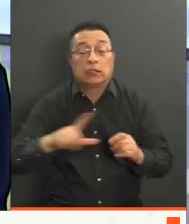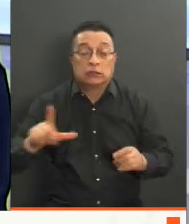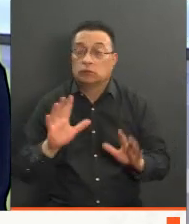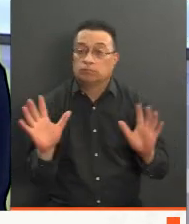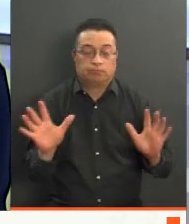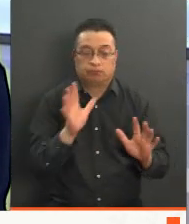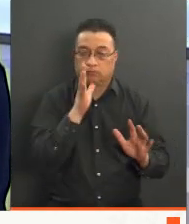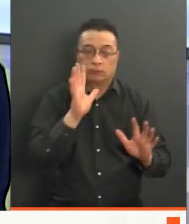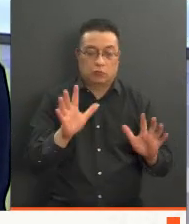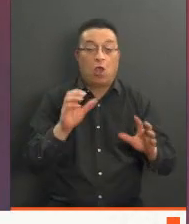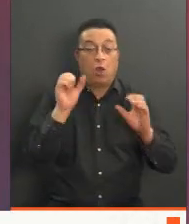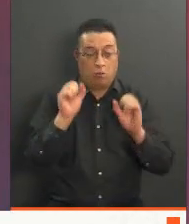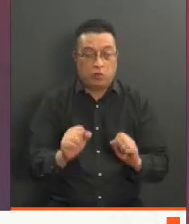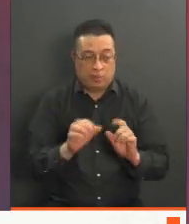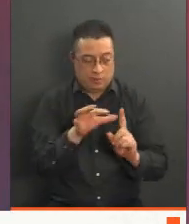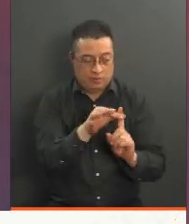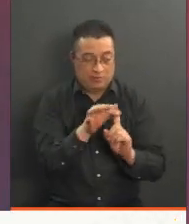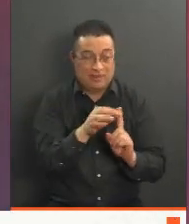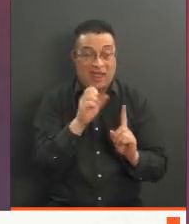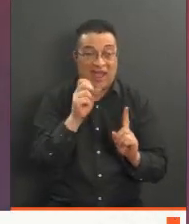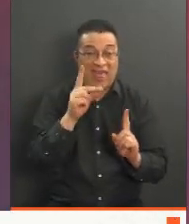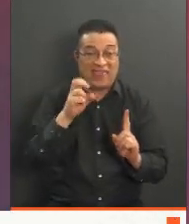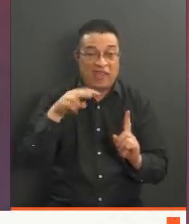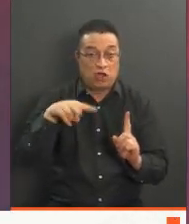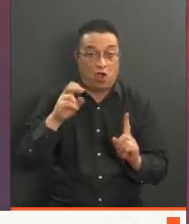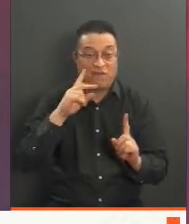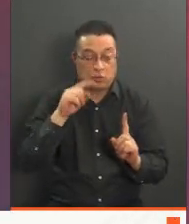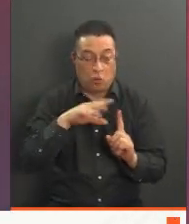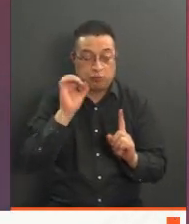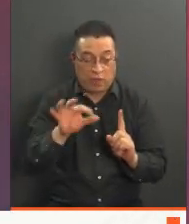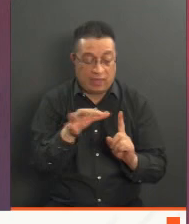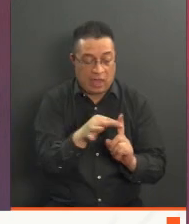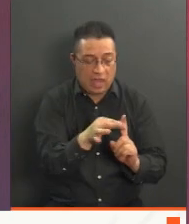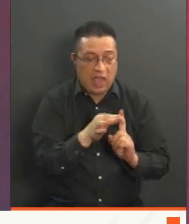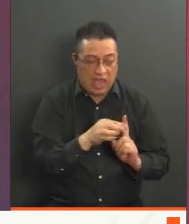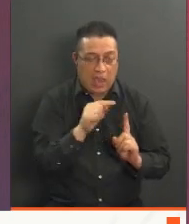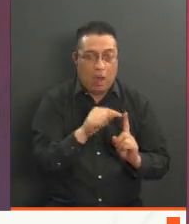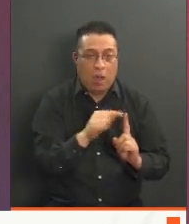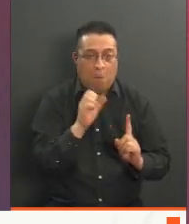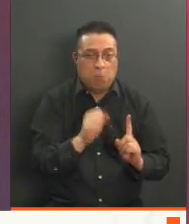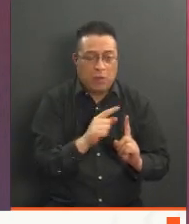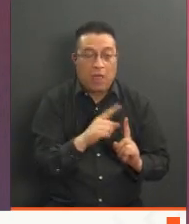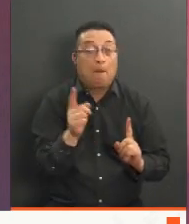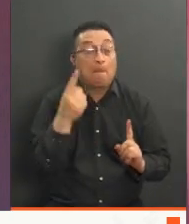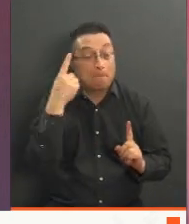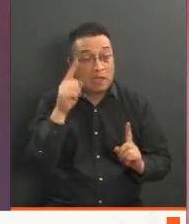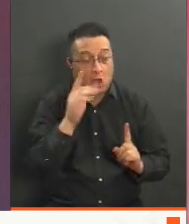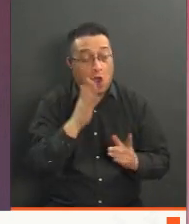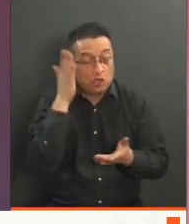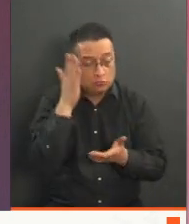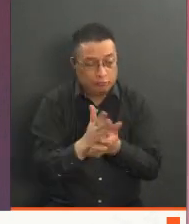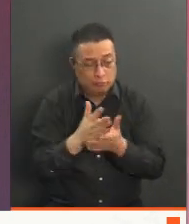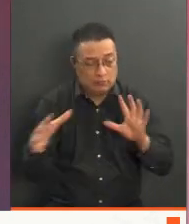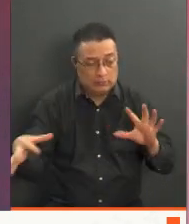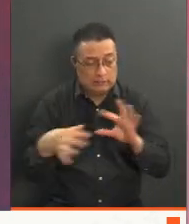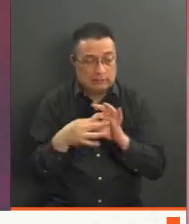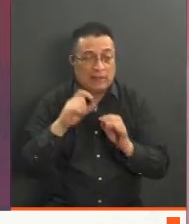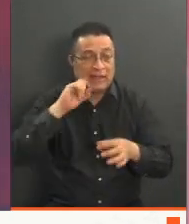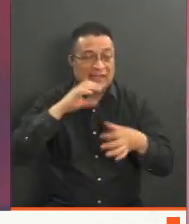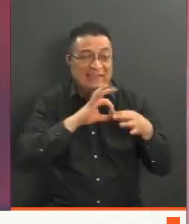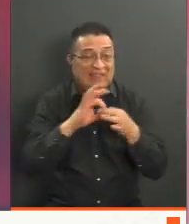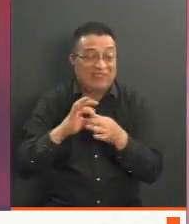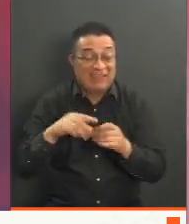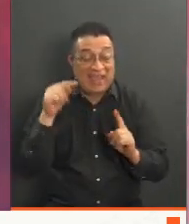puede aislar adenovirus en niños que tuvieron la enfermedad, pero no necesariamente esto está significando que